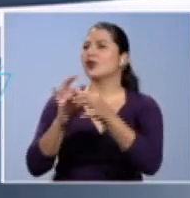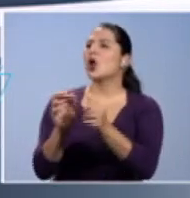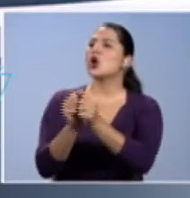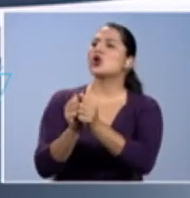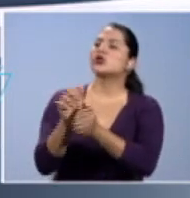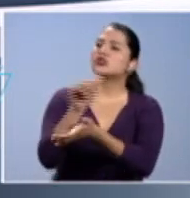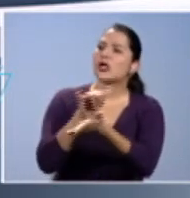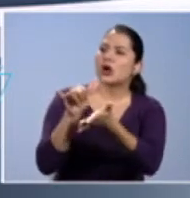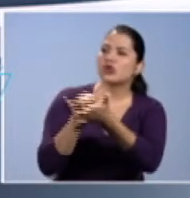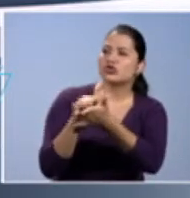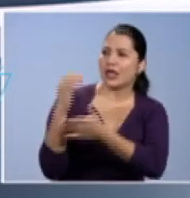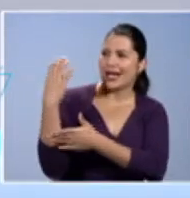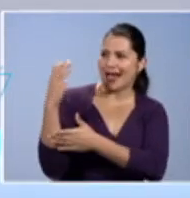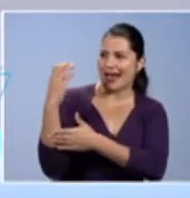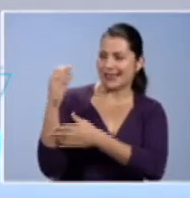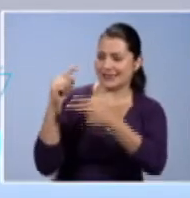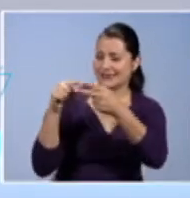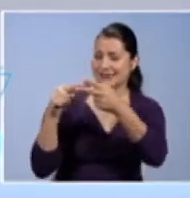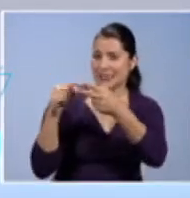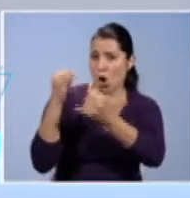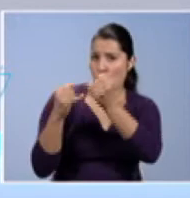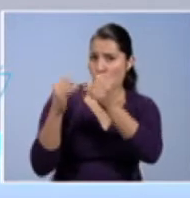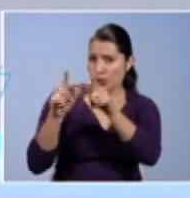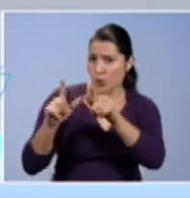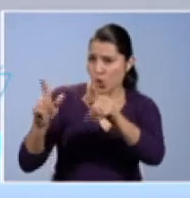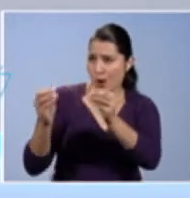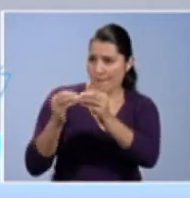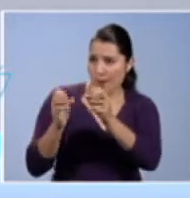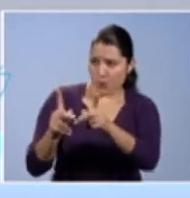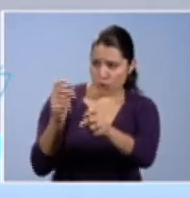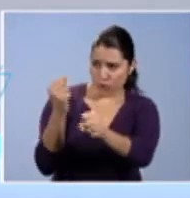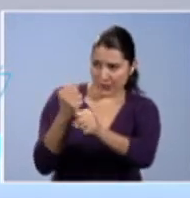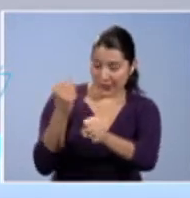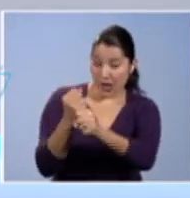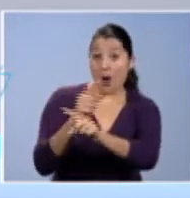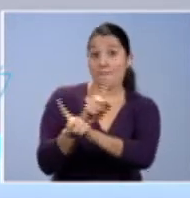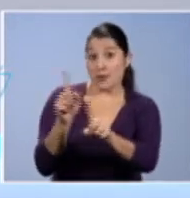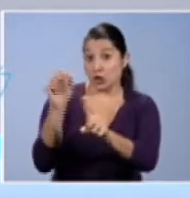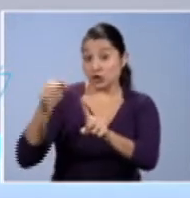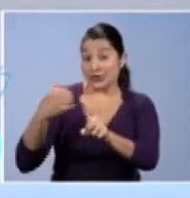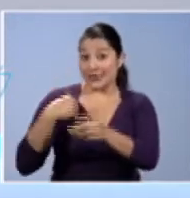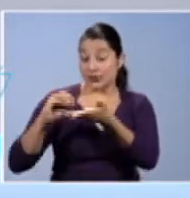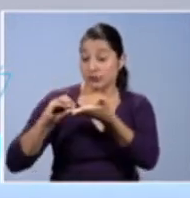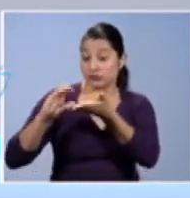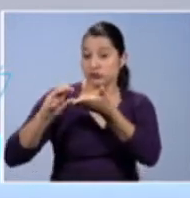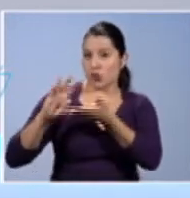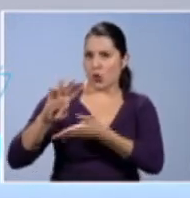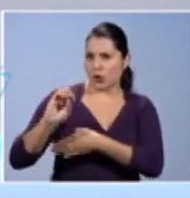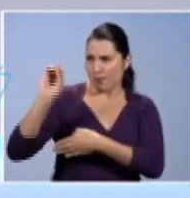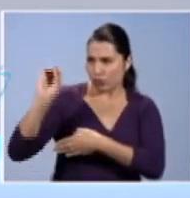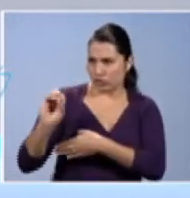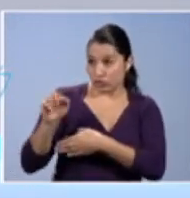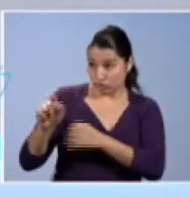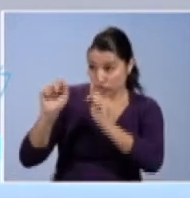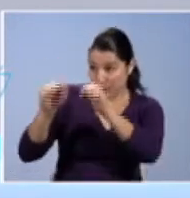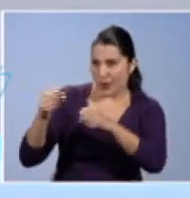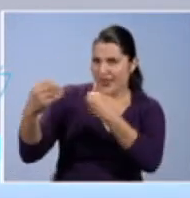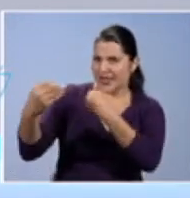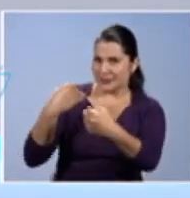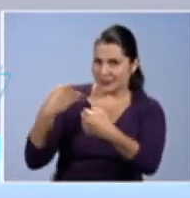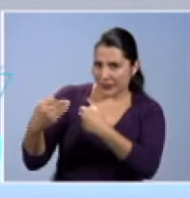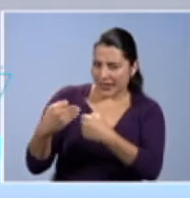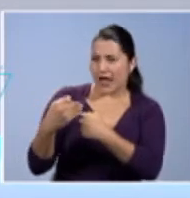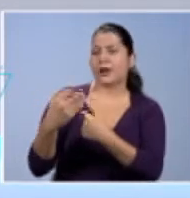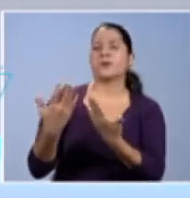José y Cartago son las que están en los dos últimos lugares, sin embargo sí se registra un crecimiento del 4%. ¿No, José, puede explicarnos en el caso de las otras